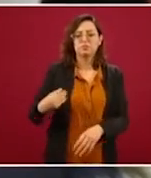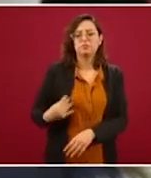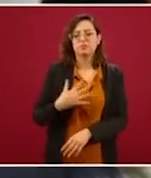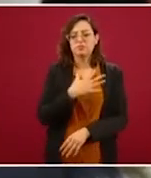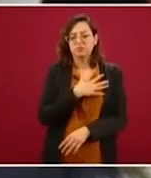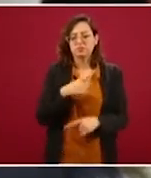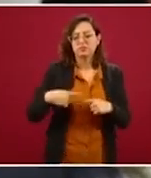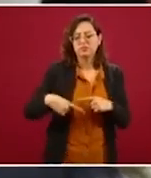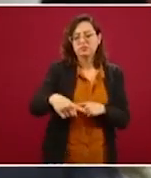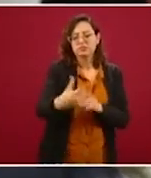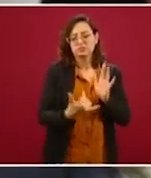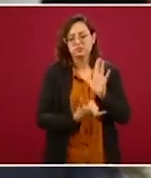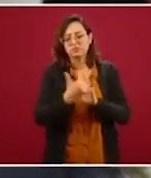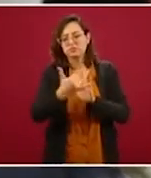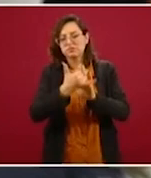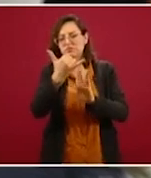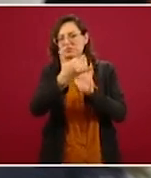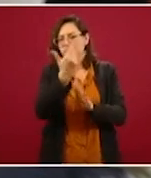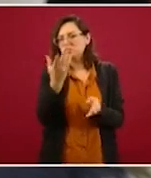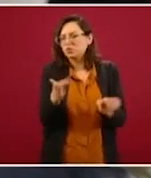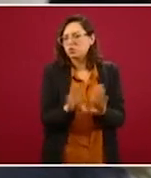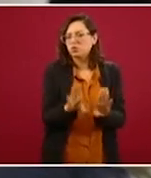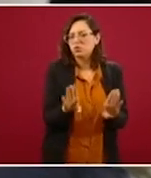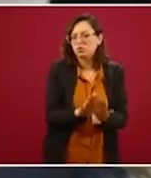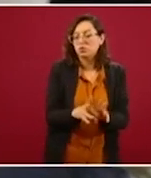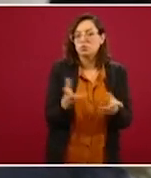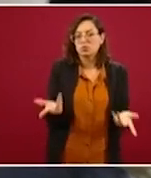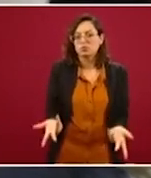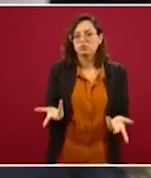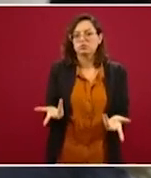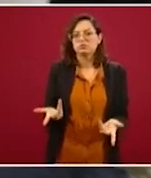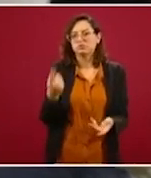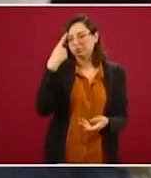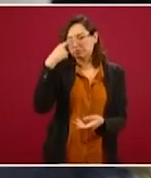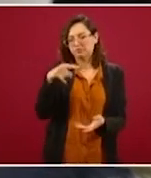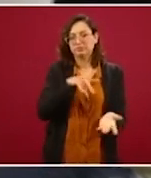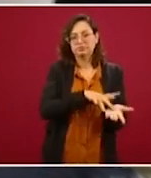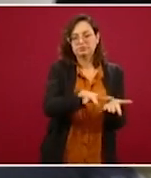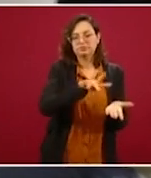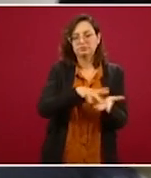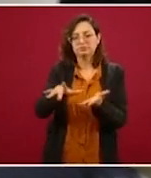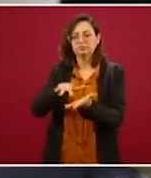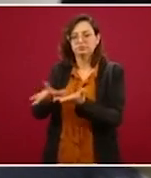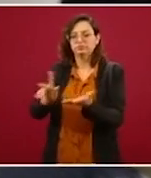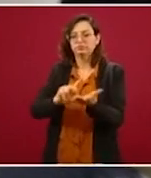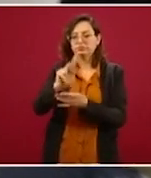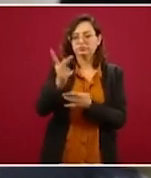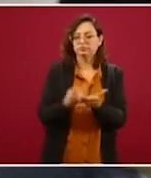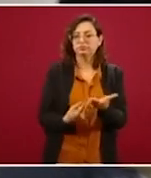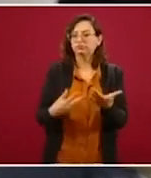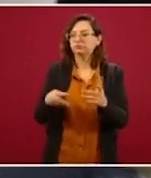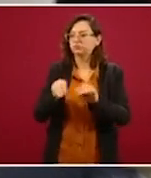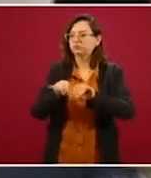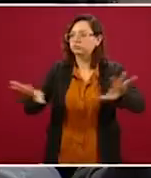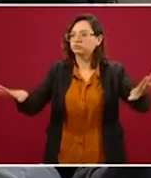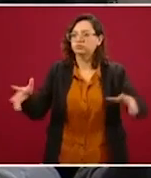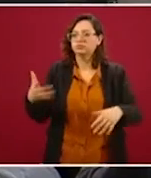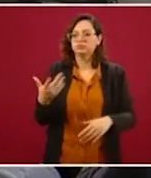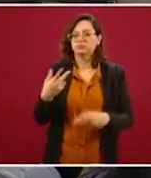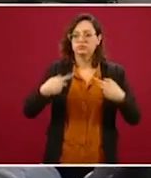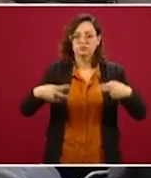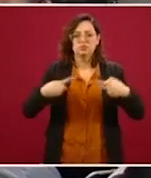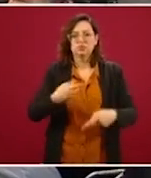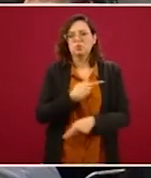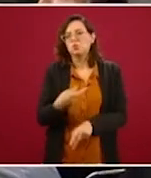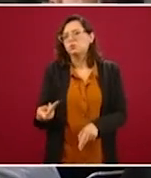2020, que se espera van a privilegiar la repartición de los apoyos de los programas sociales para los más pobres de México?